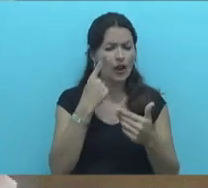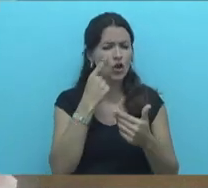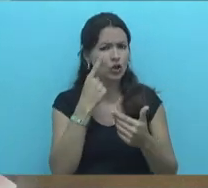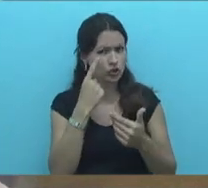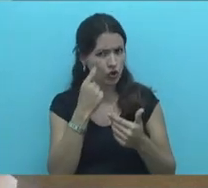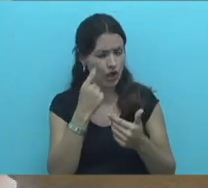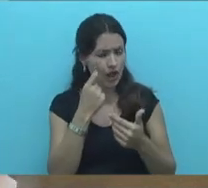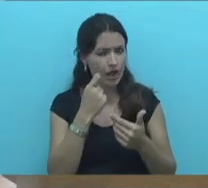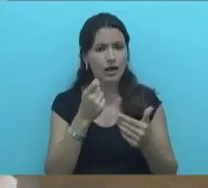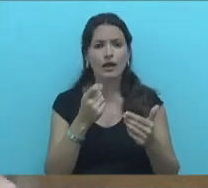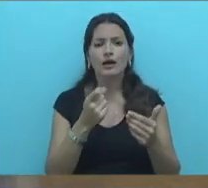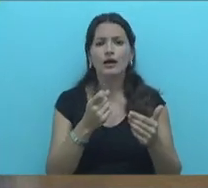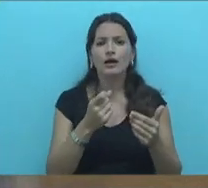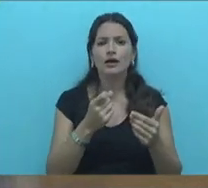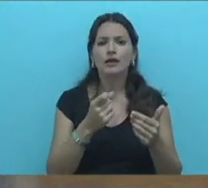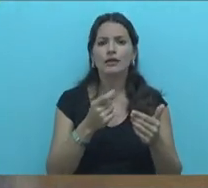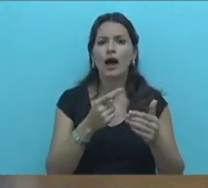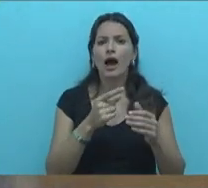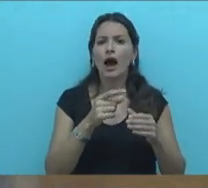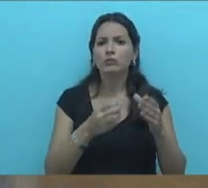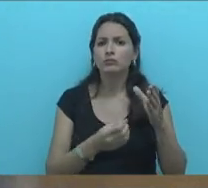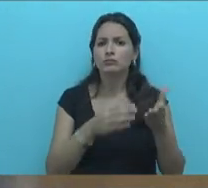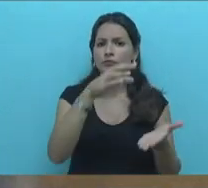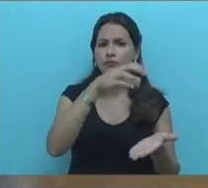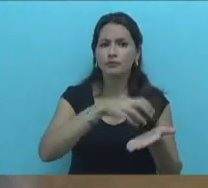que es el denominado proyecto de ley de